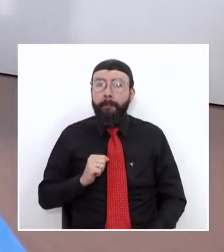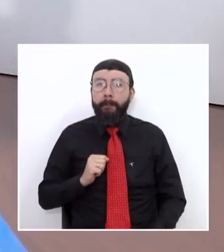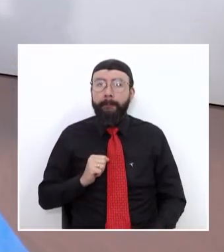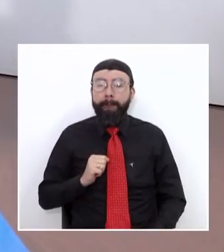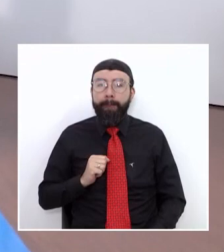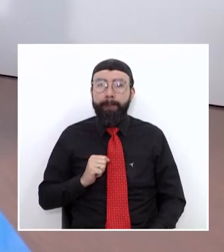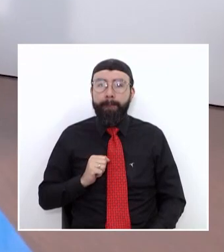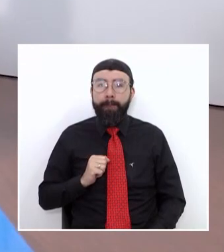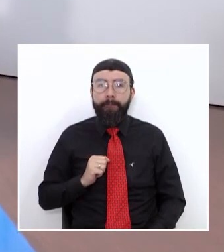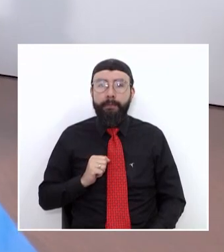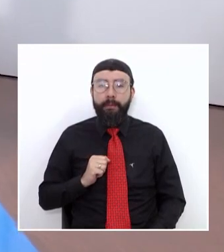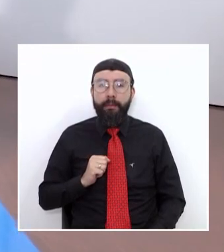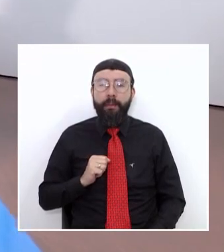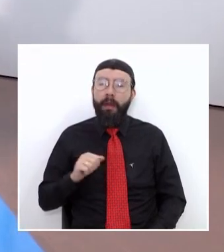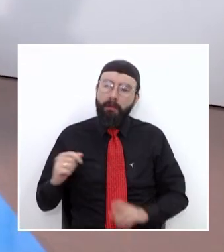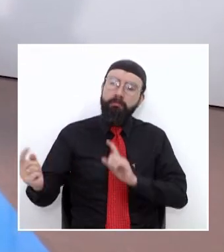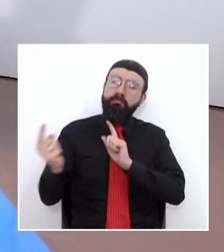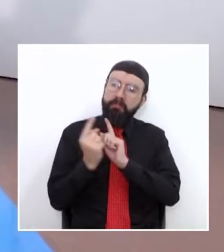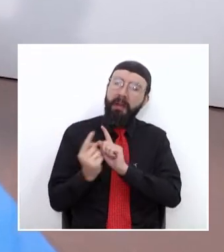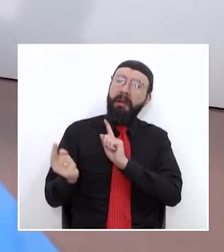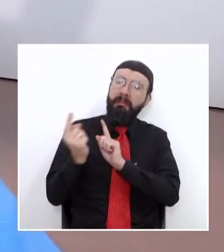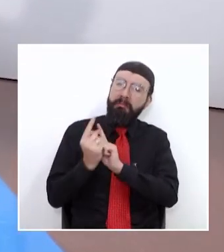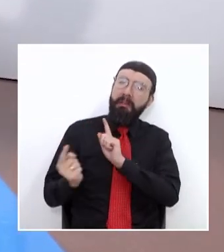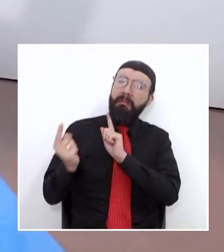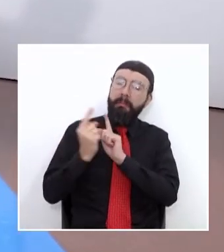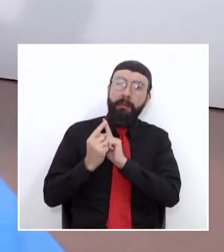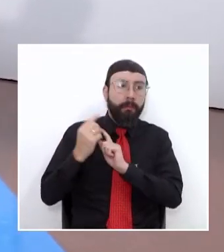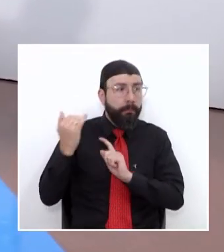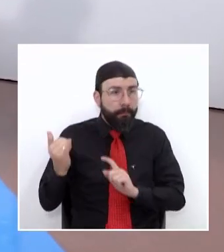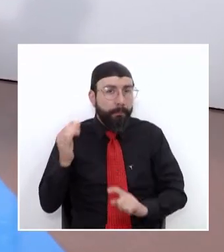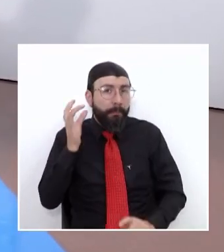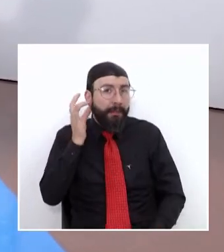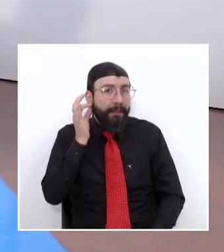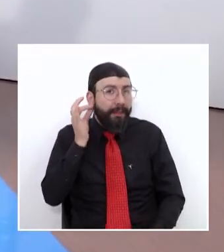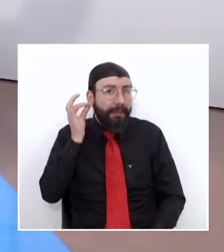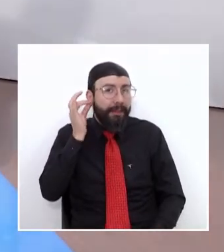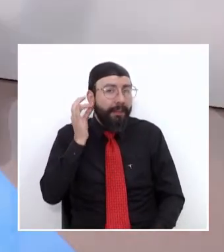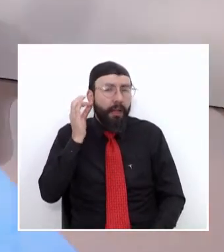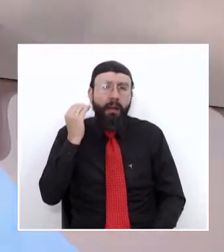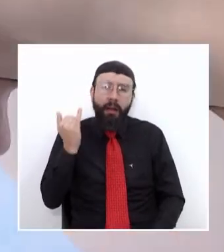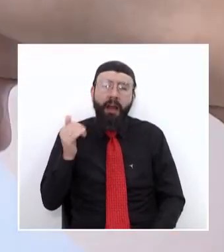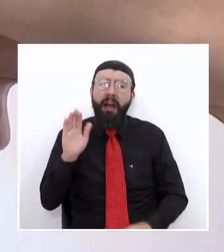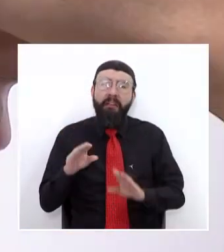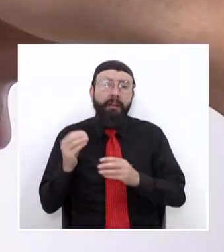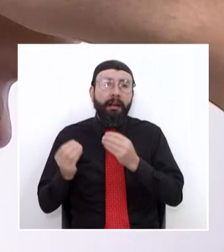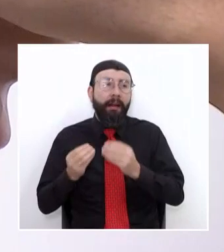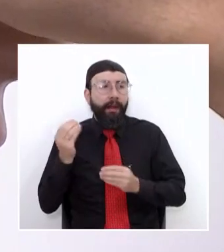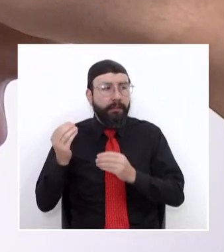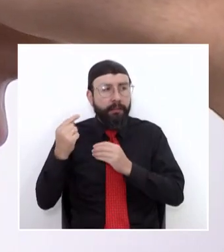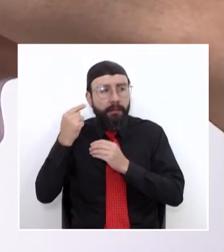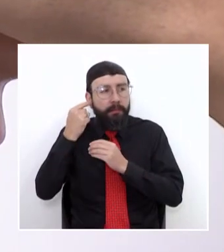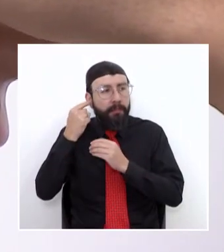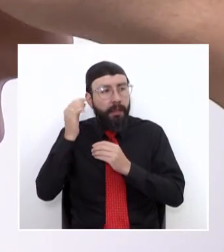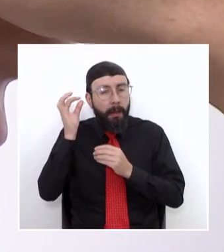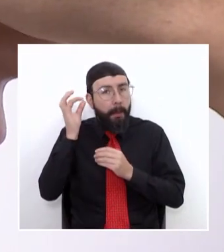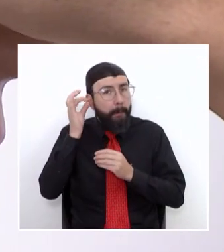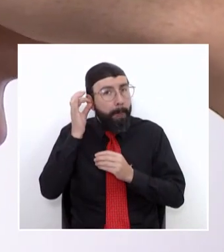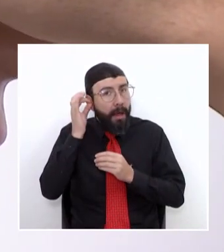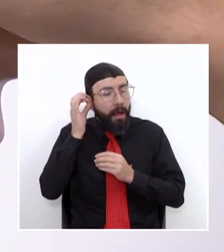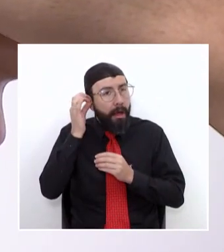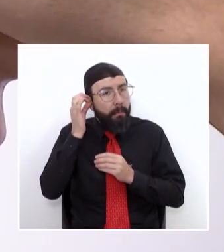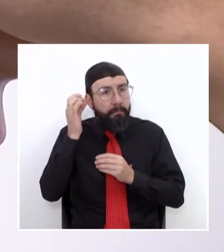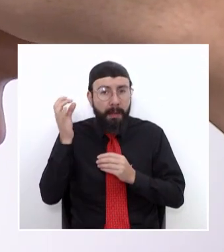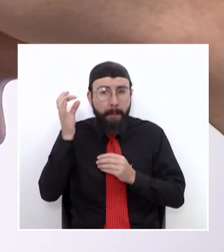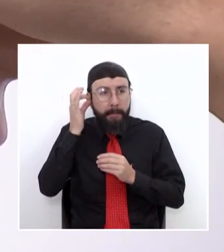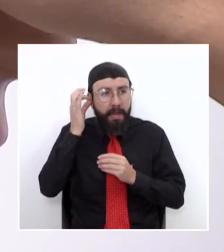lo he visto, ¿no es cierto?, en consulta, lo que hacen es que en esta parte de la orejita hacen la perforación para la migraña. ¿Pero